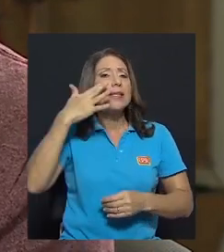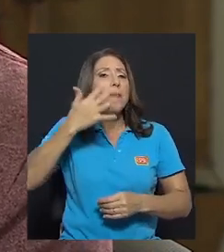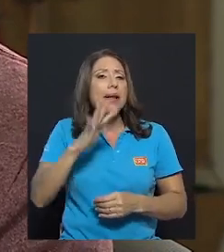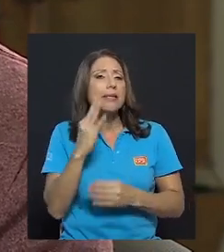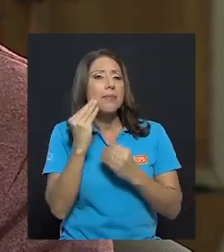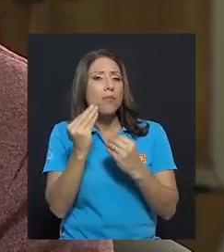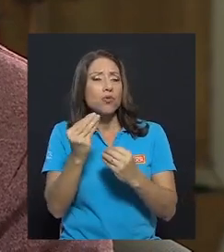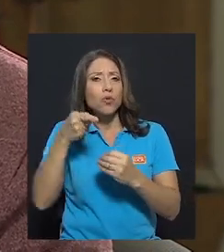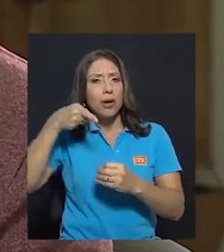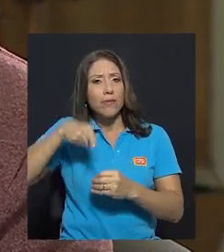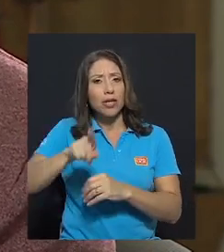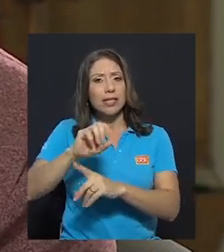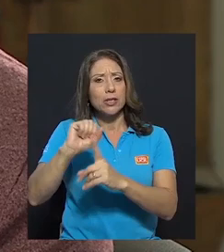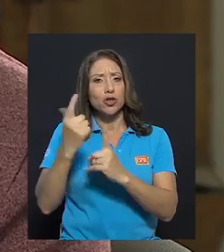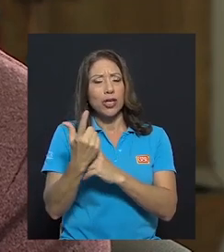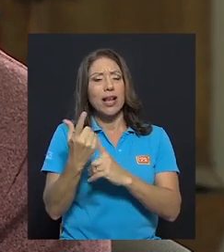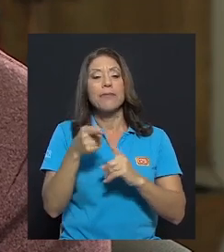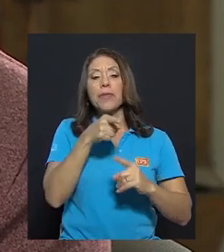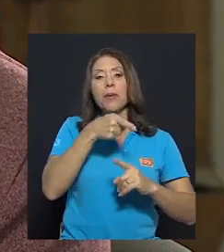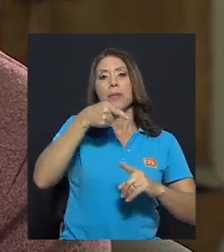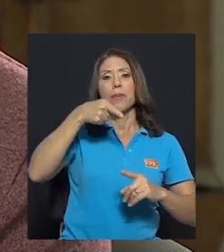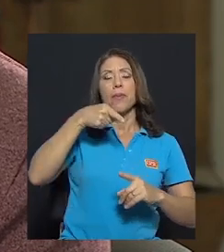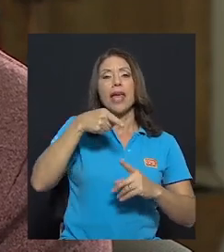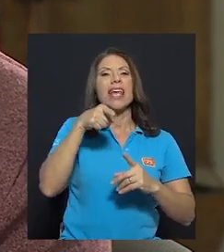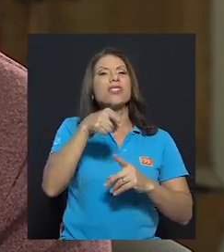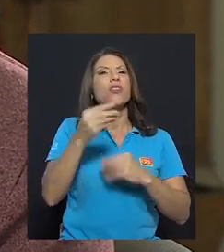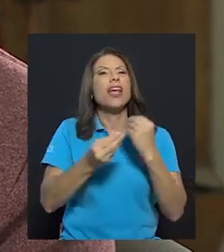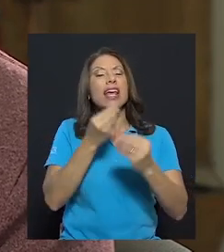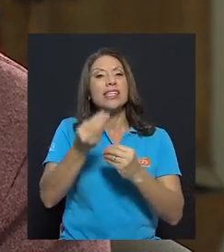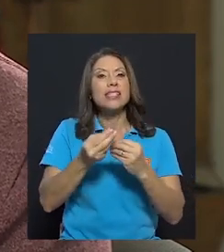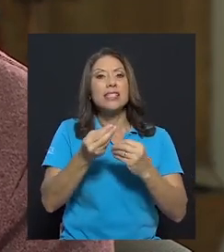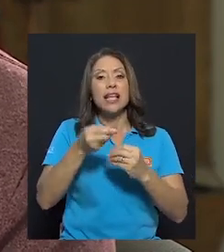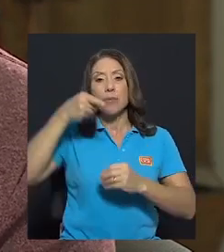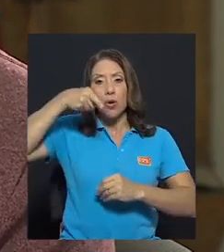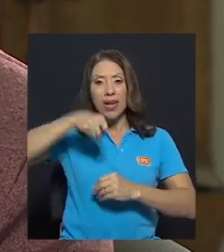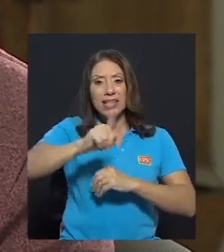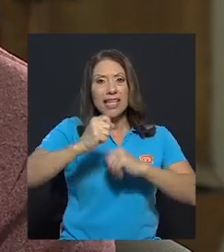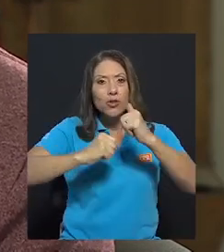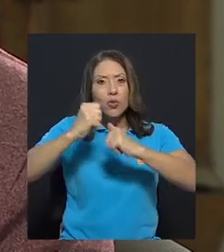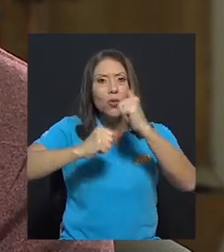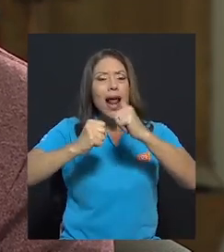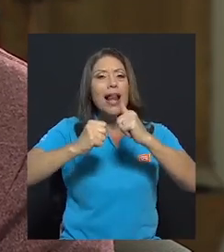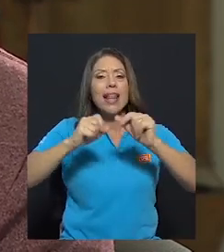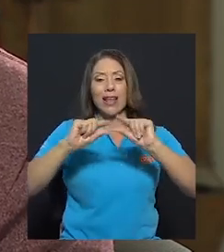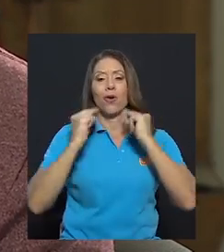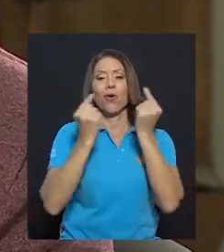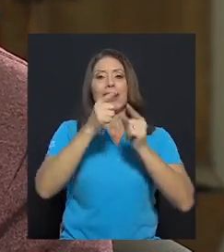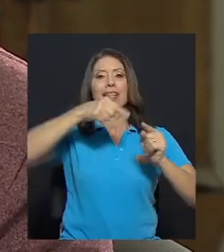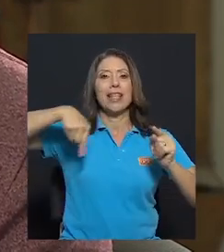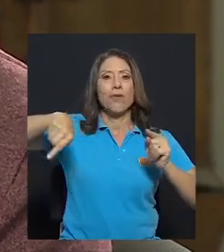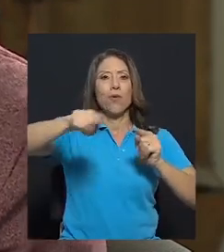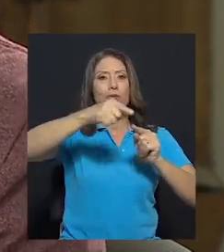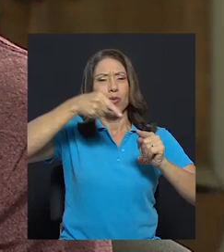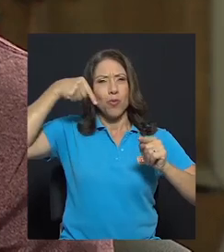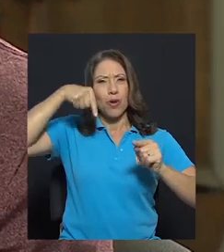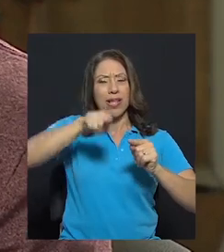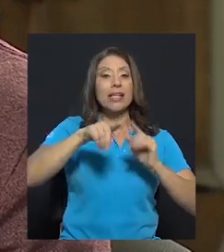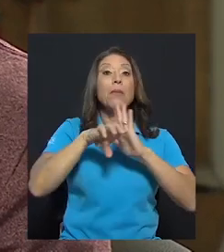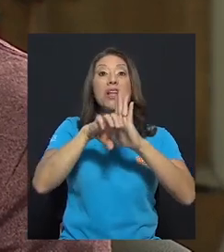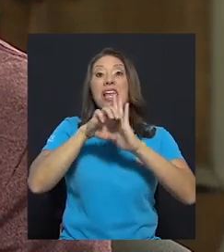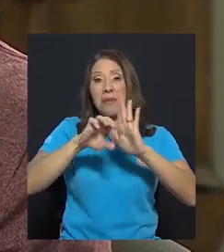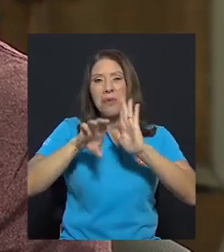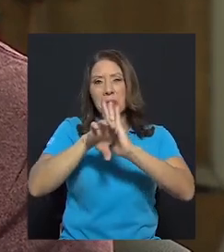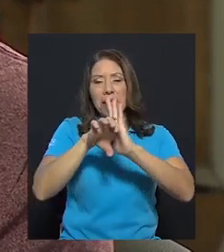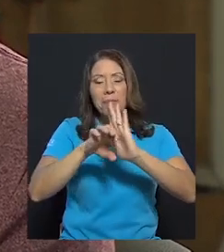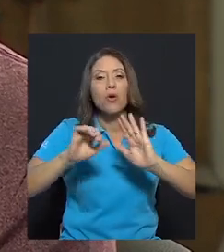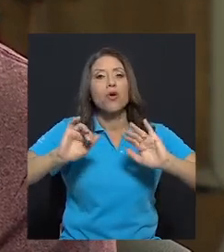muy parecida a la social, y esta es, digamos, violencia en sociedad, en colectivo. Un ejemplo clásico es un partido de fútbol,